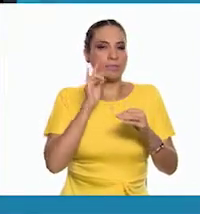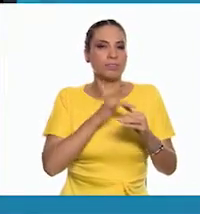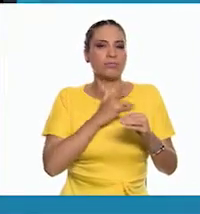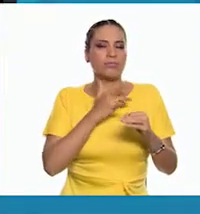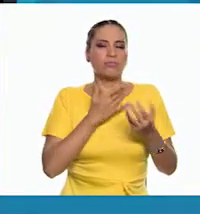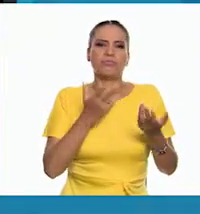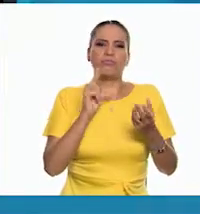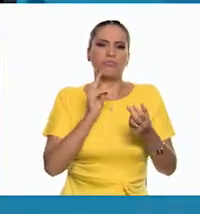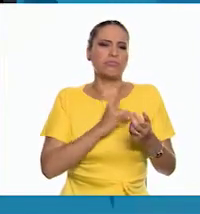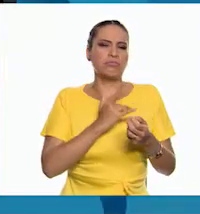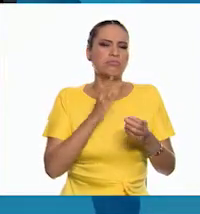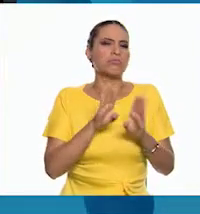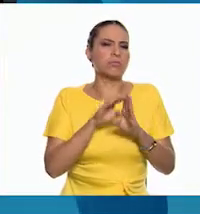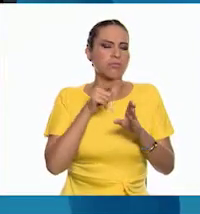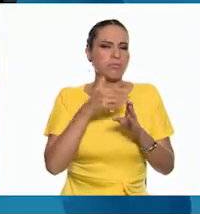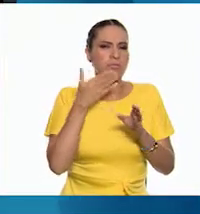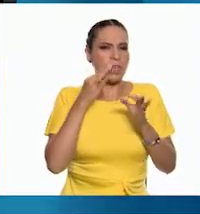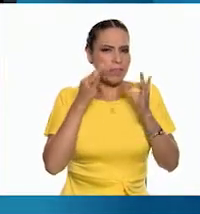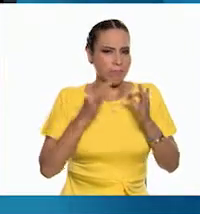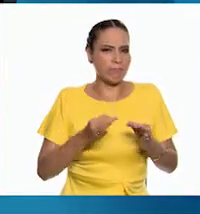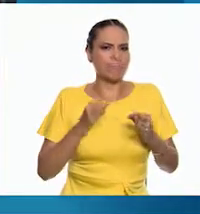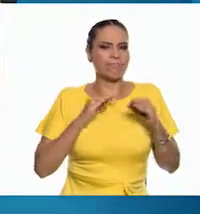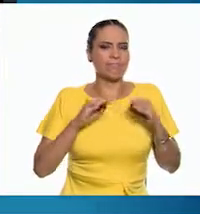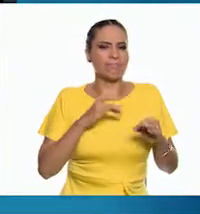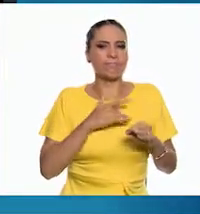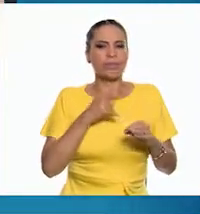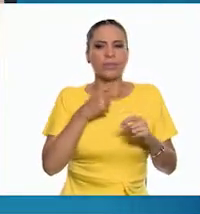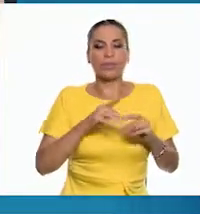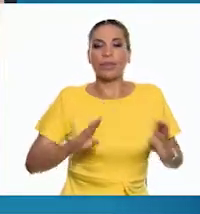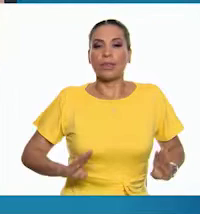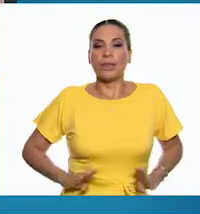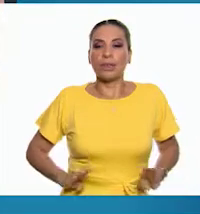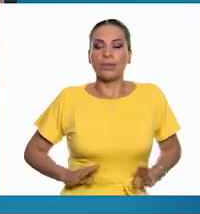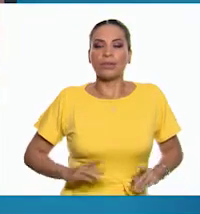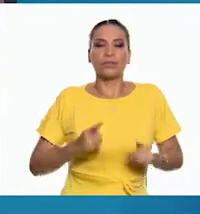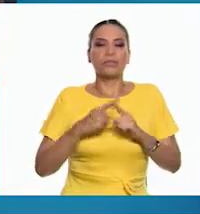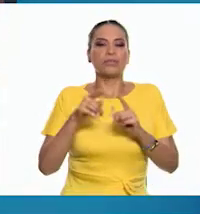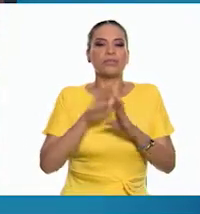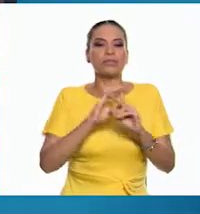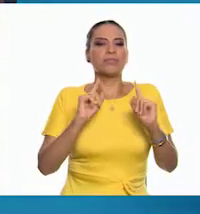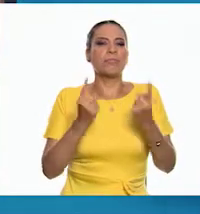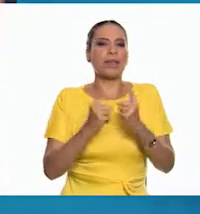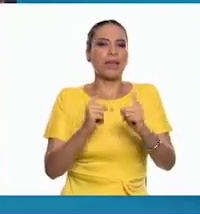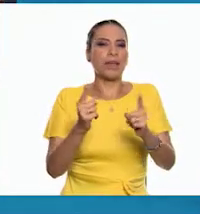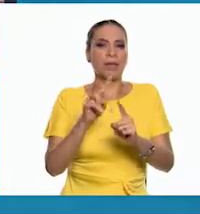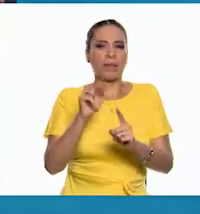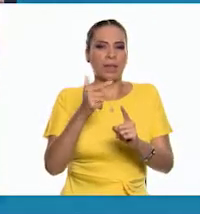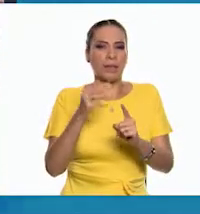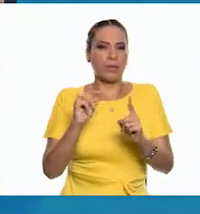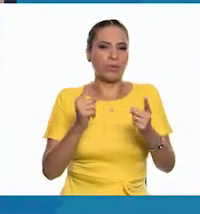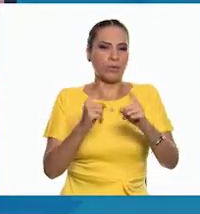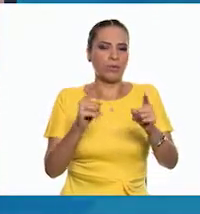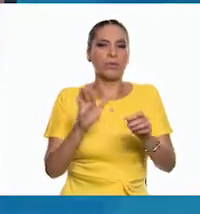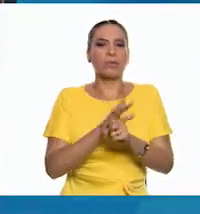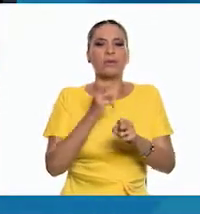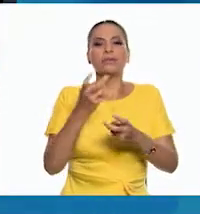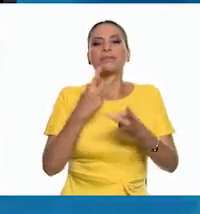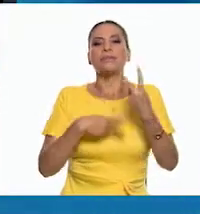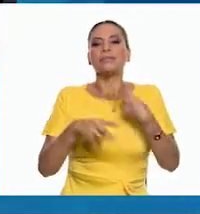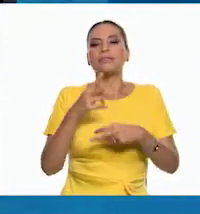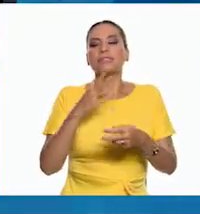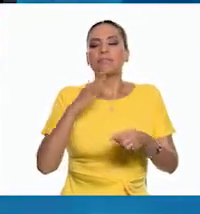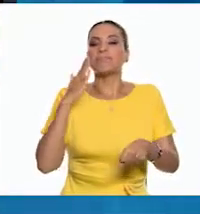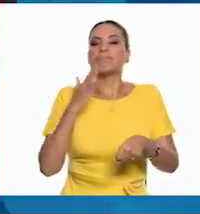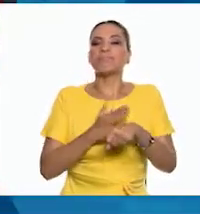consideran poco deseables son consideradas actitudes y condiciones de vagancia que, por supuesto, van a tener